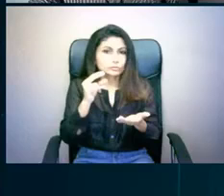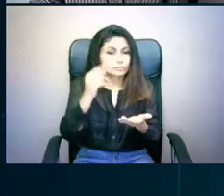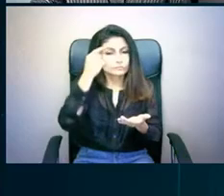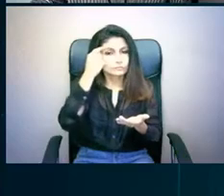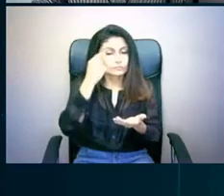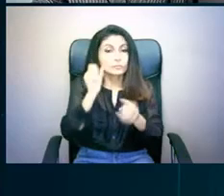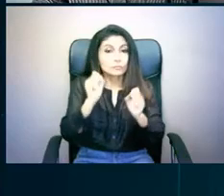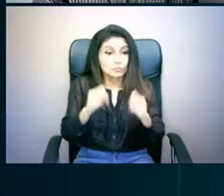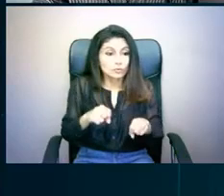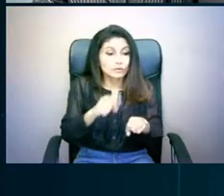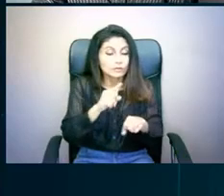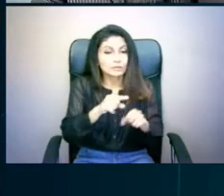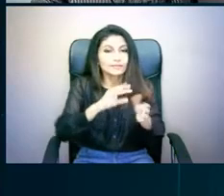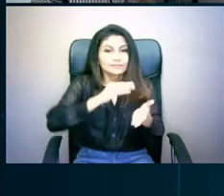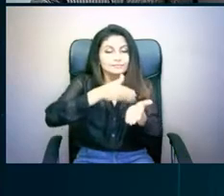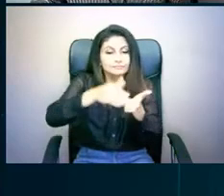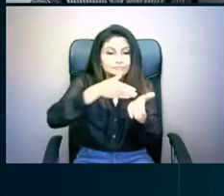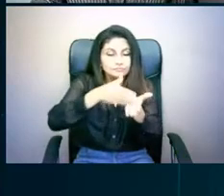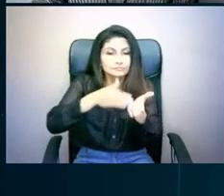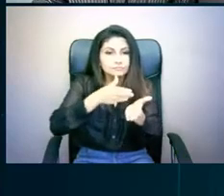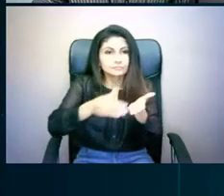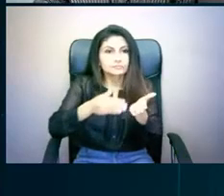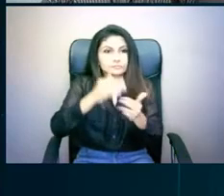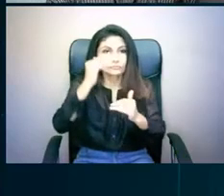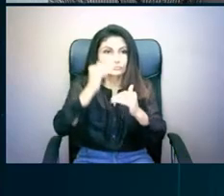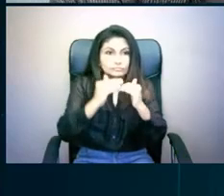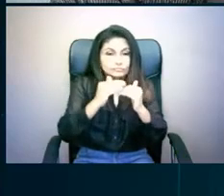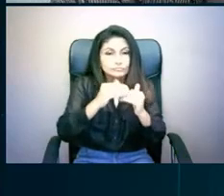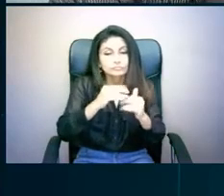remover estas trazas en una escala ya industrial.